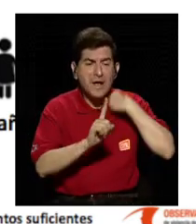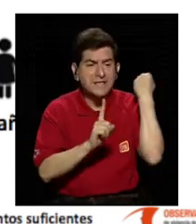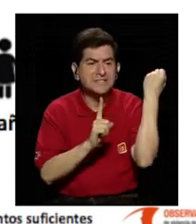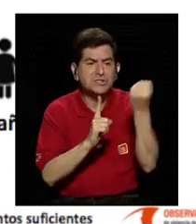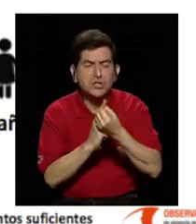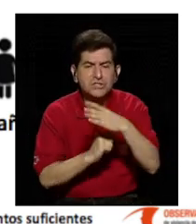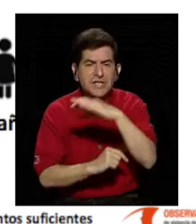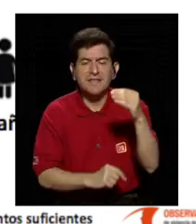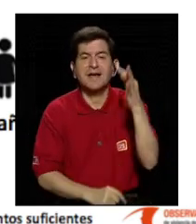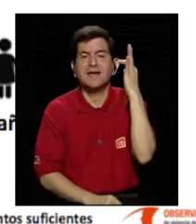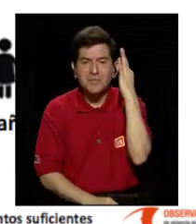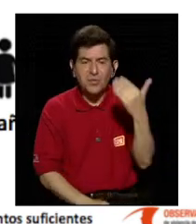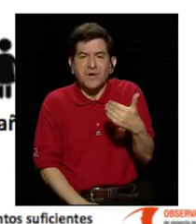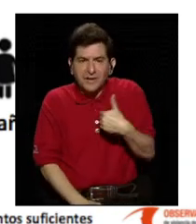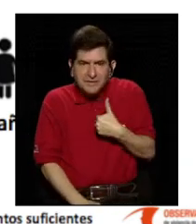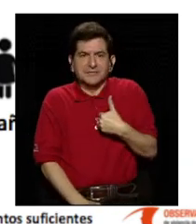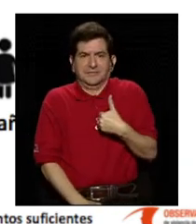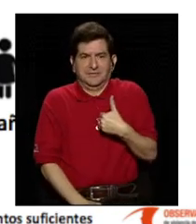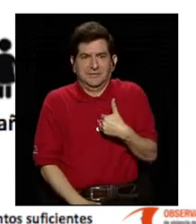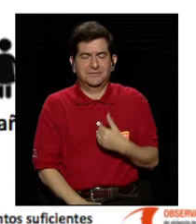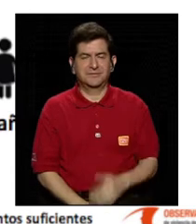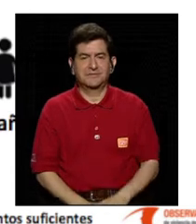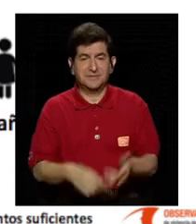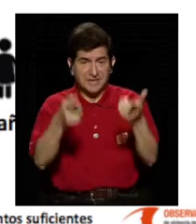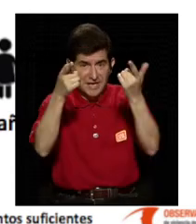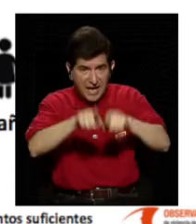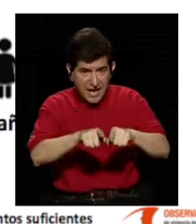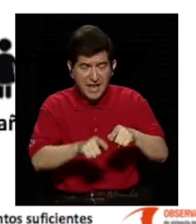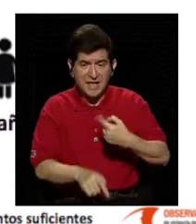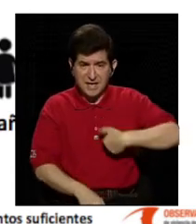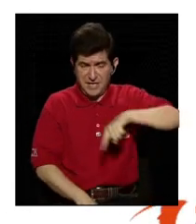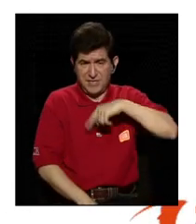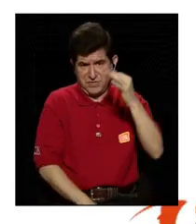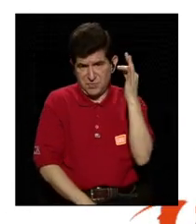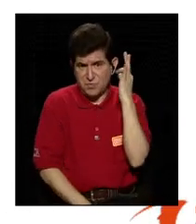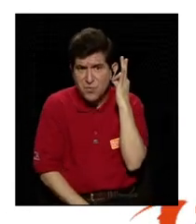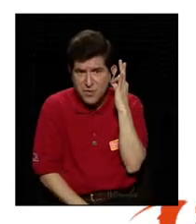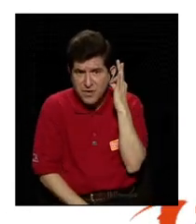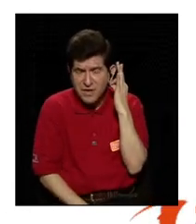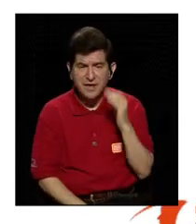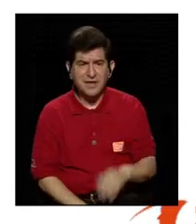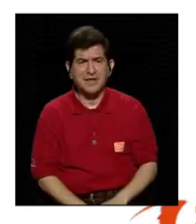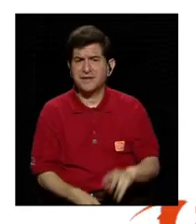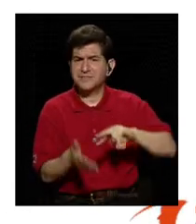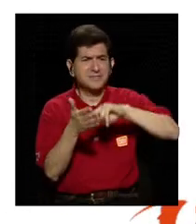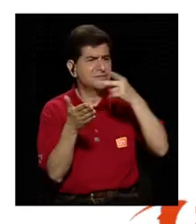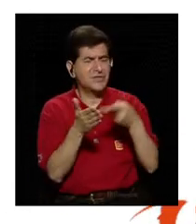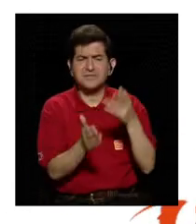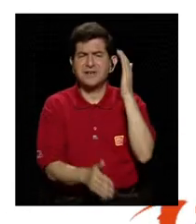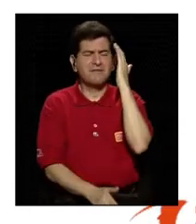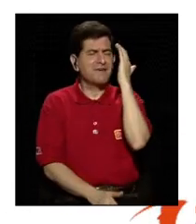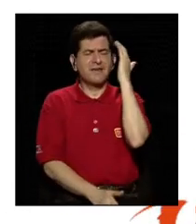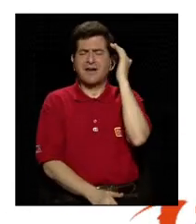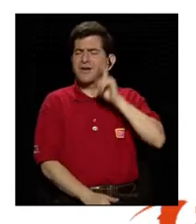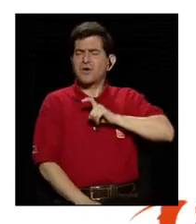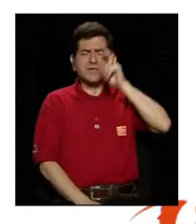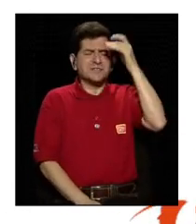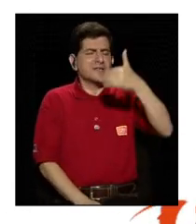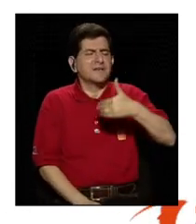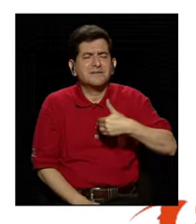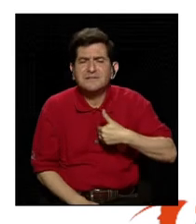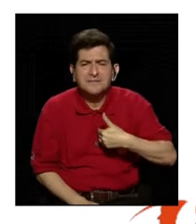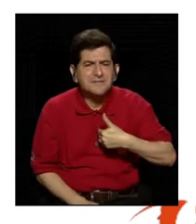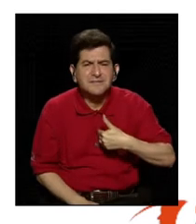de la sociedad y de las mujeres. Claro. Porque el hecho de que seamos mujeres no nos da la conciencia de género, no